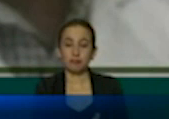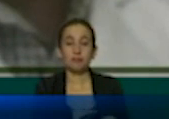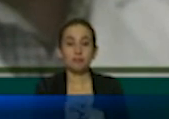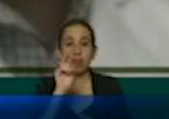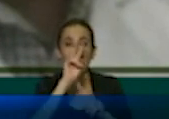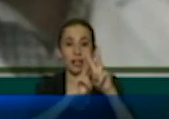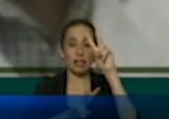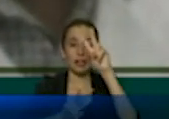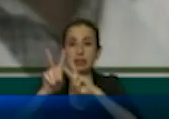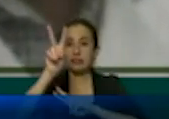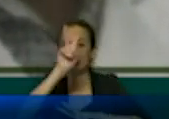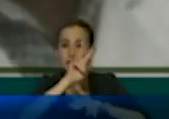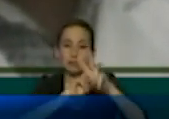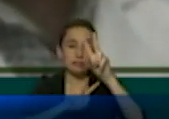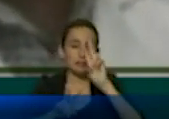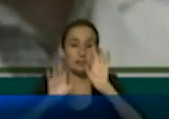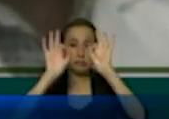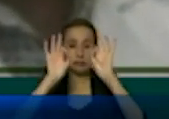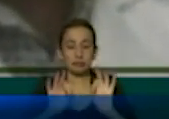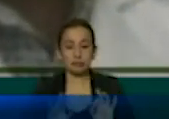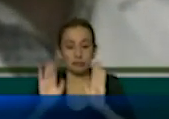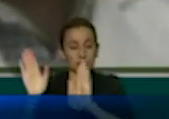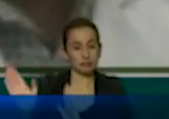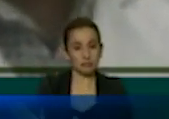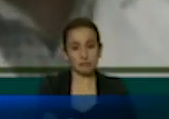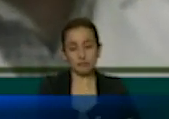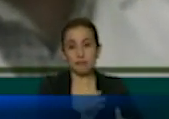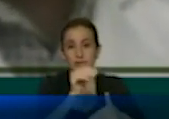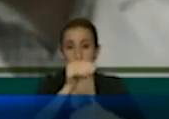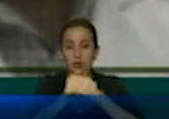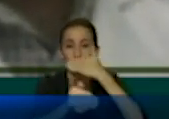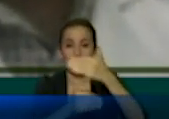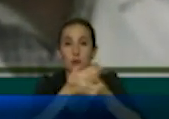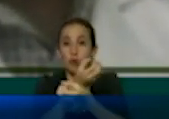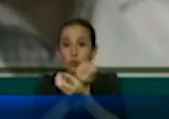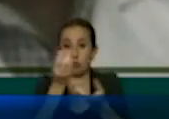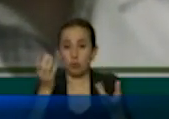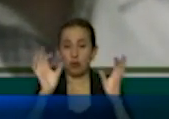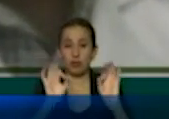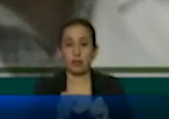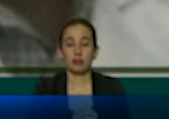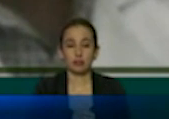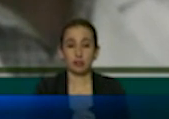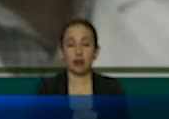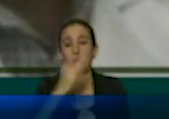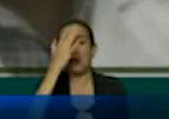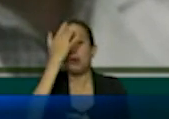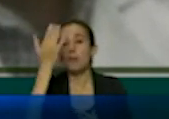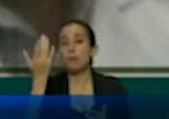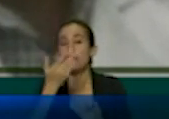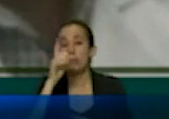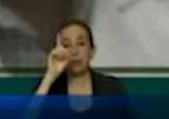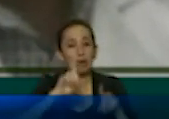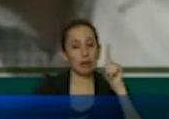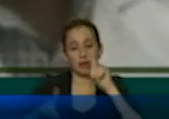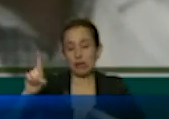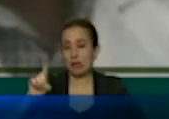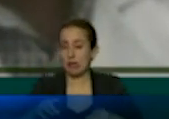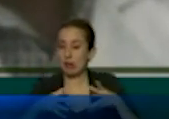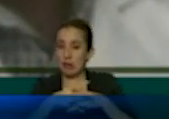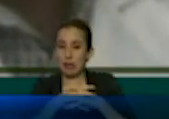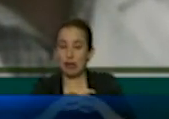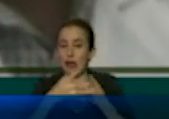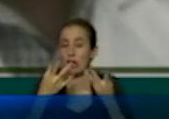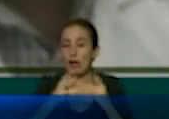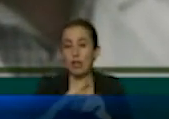en el análisis y sobre todo un análisis a profundidad desde el punto de vista jurídico, y porque ha existido una violación a la